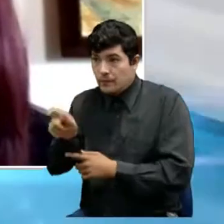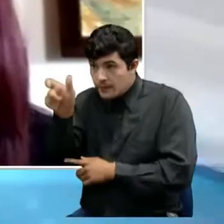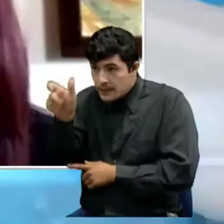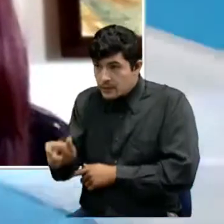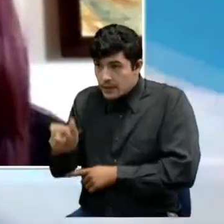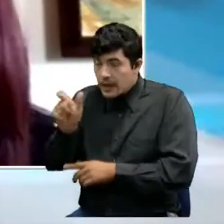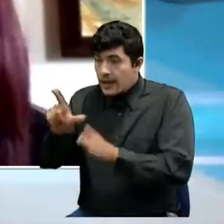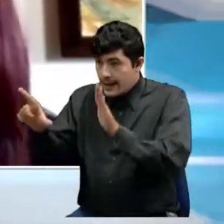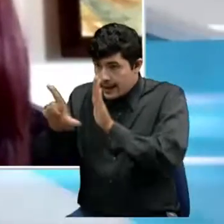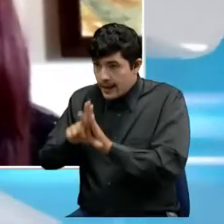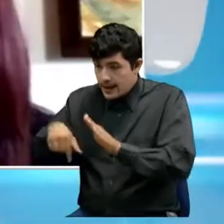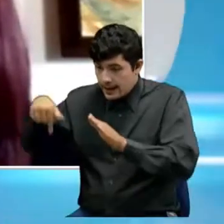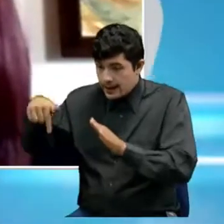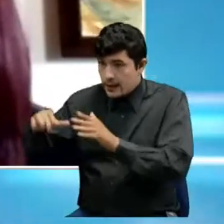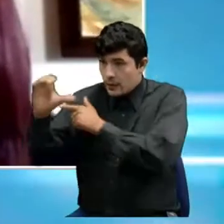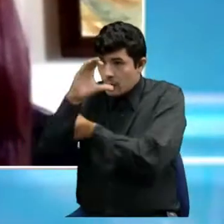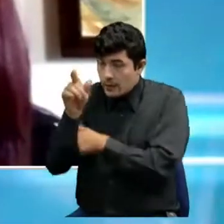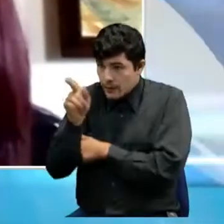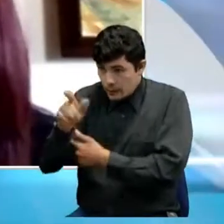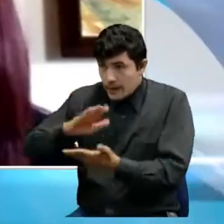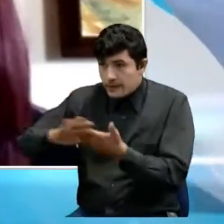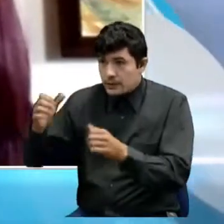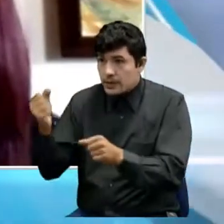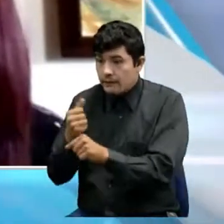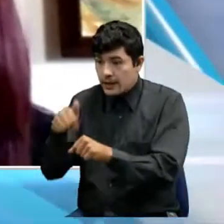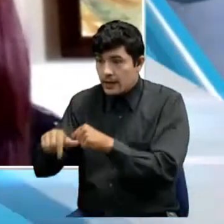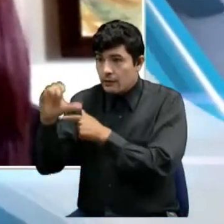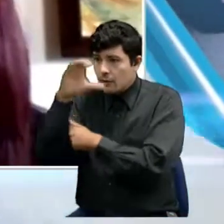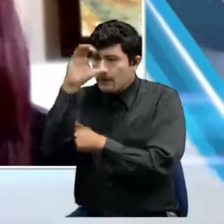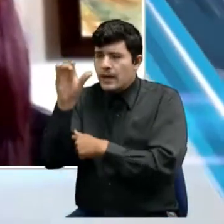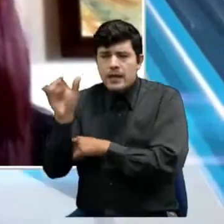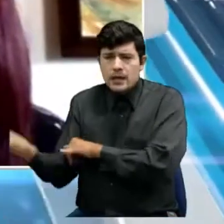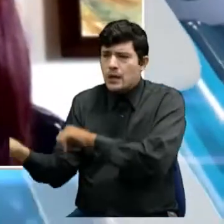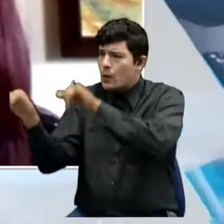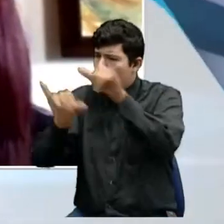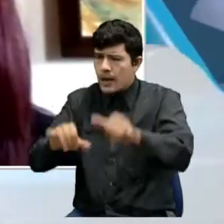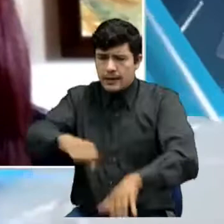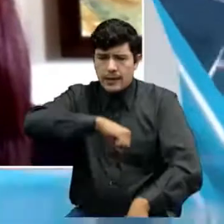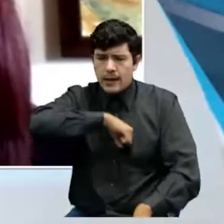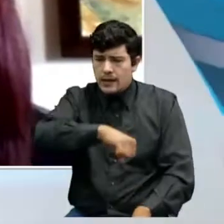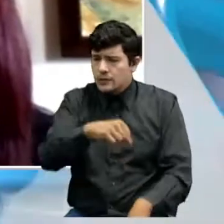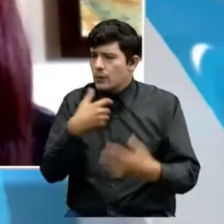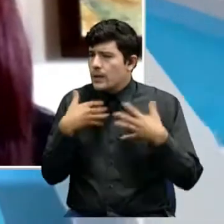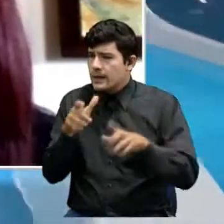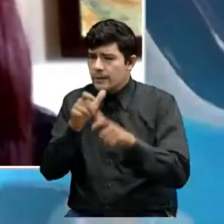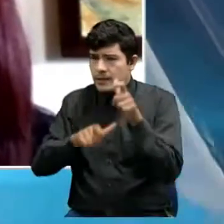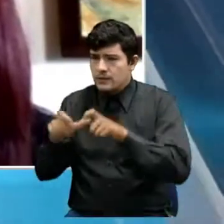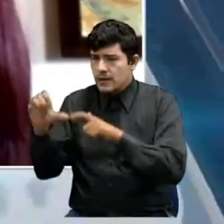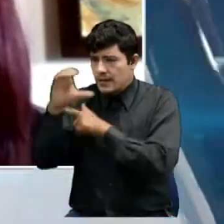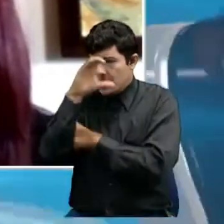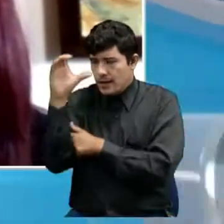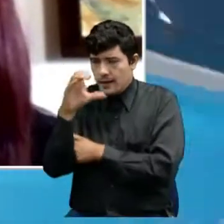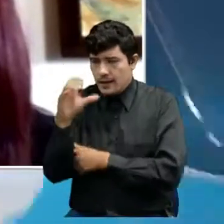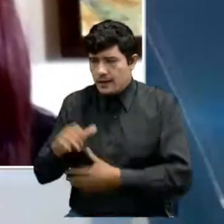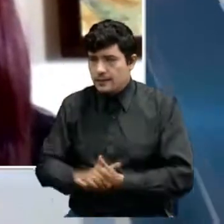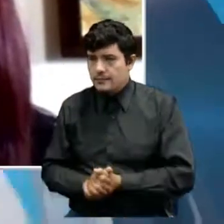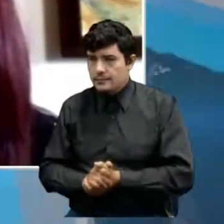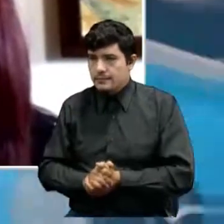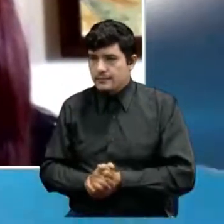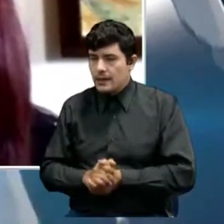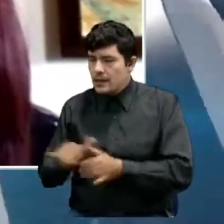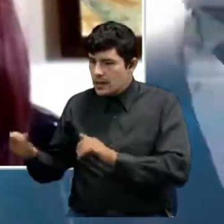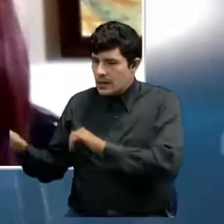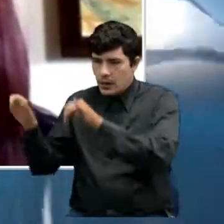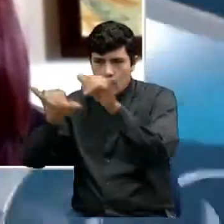su situación y tenga el permiso para trabajar, tiene exactamente los mismos derechos que un trabajador de nacionalidad colombiana. No